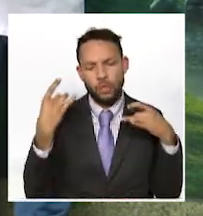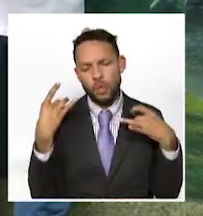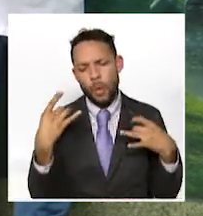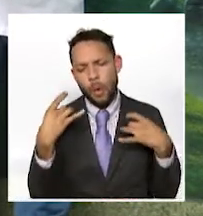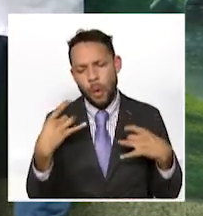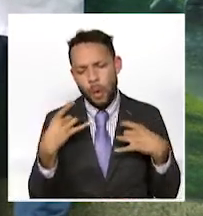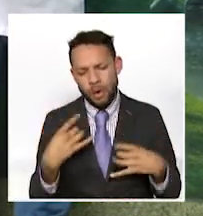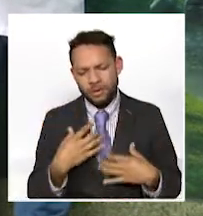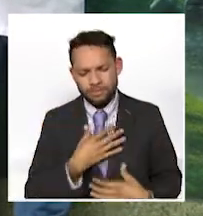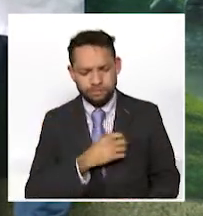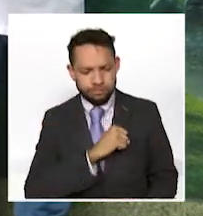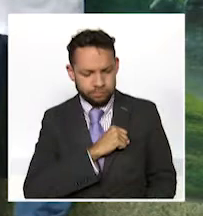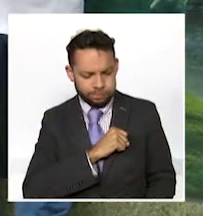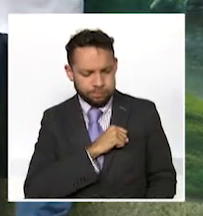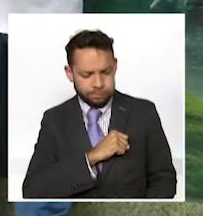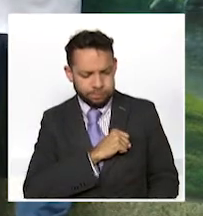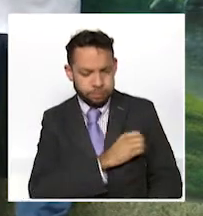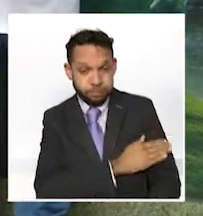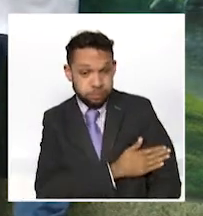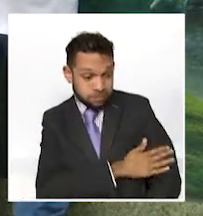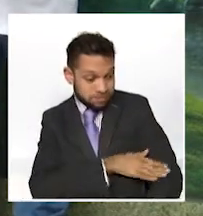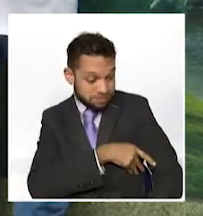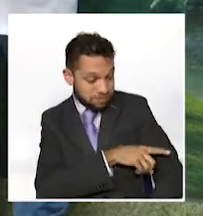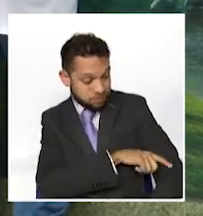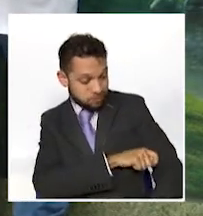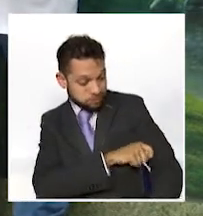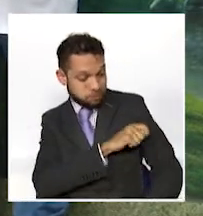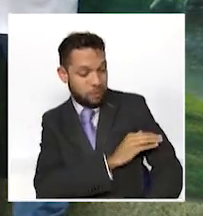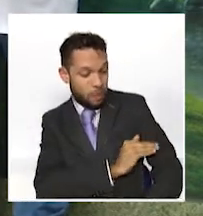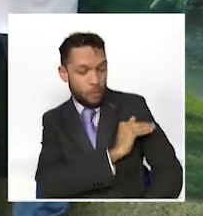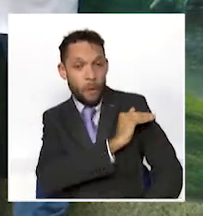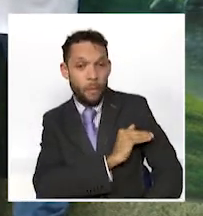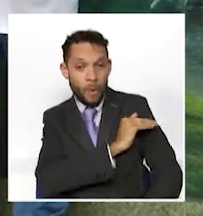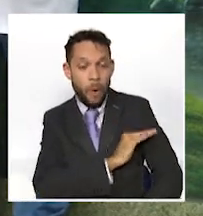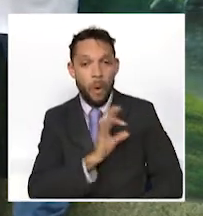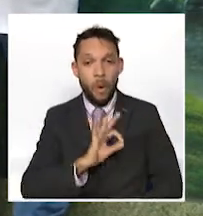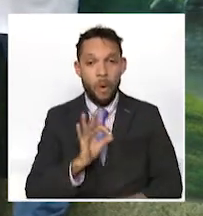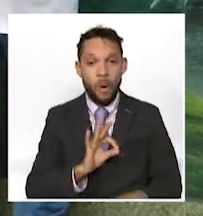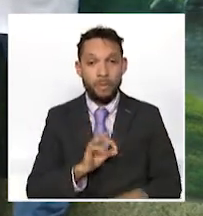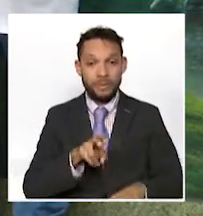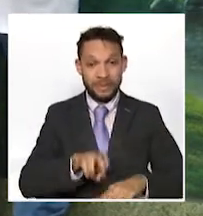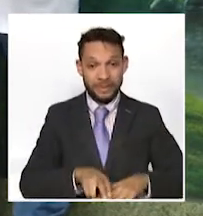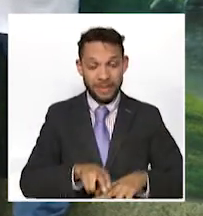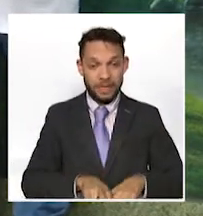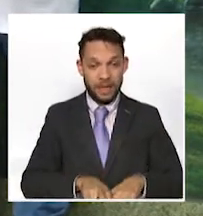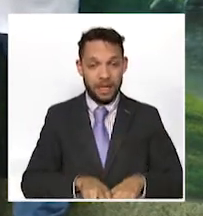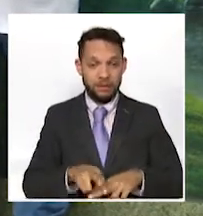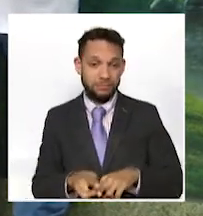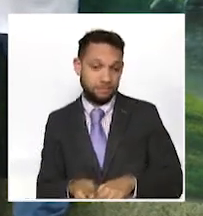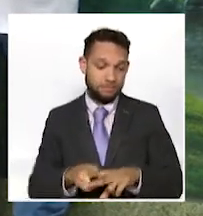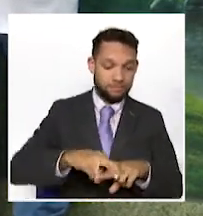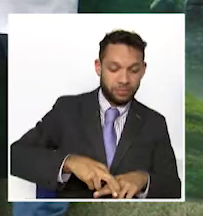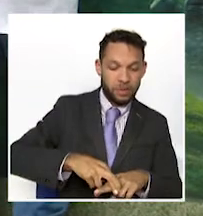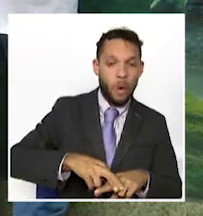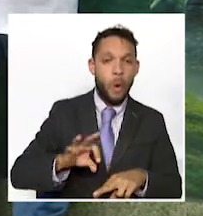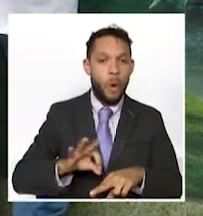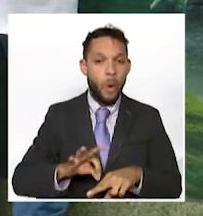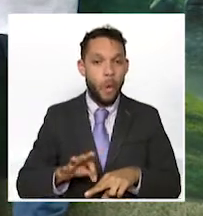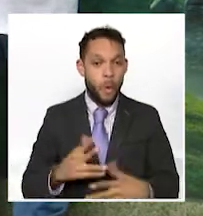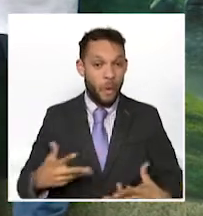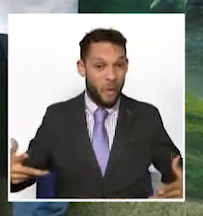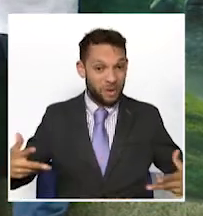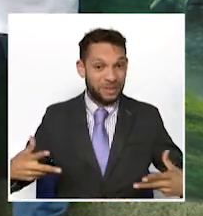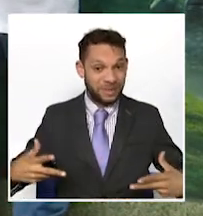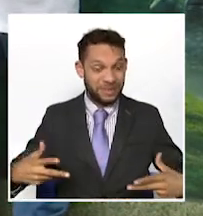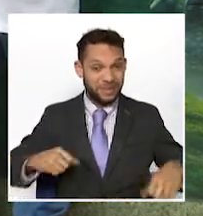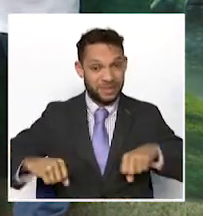hipertensión arterial, pero también puedo tener el dolor de cabeza porque tengo una mala posición en el computador u otras cosas laborales. Sí, es muy